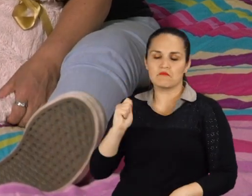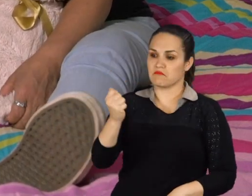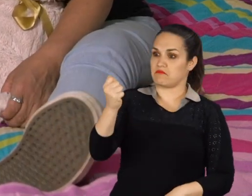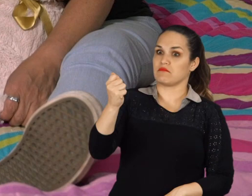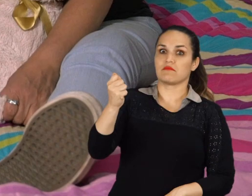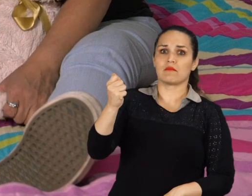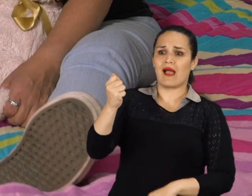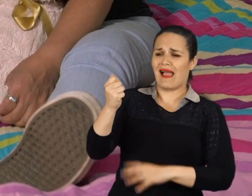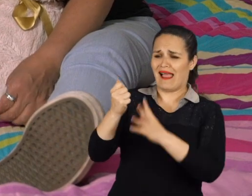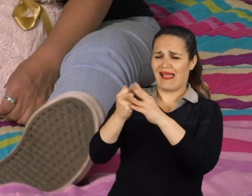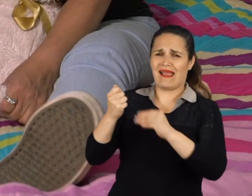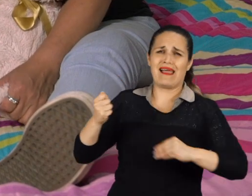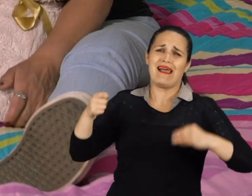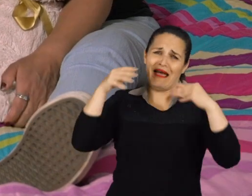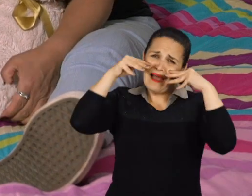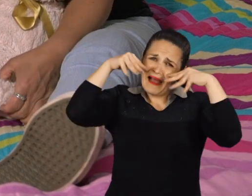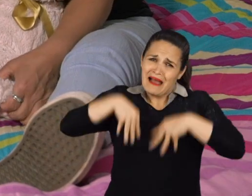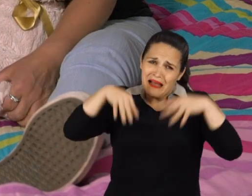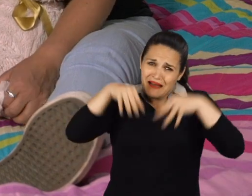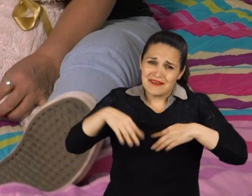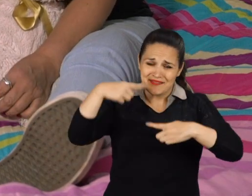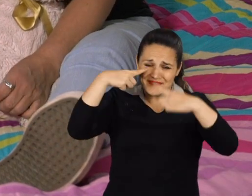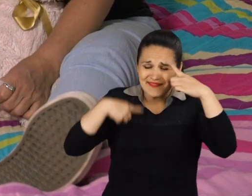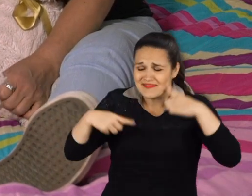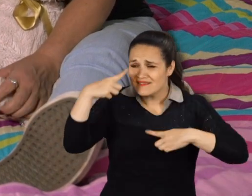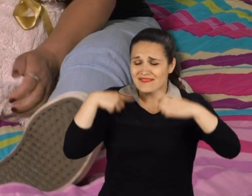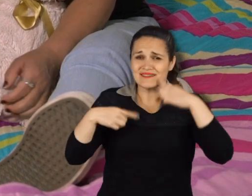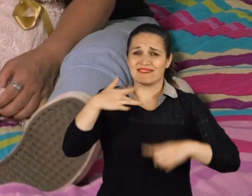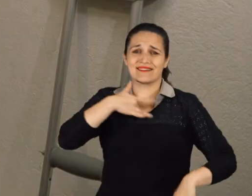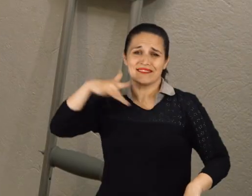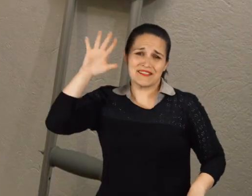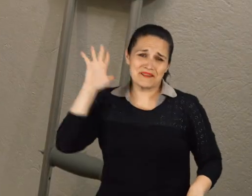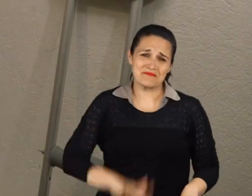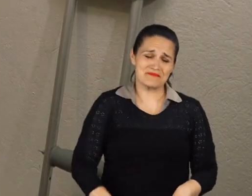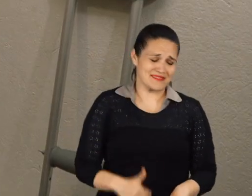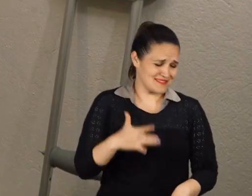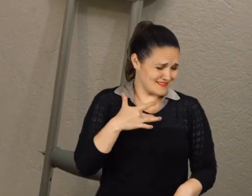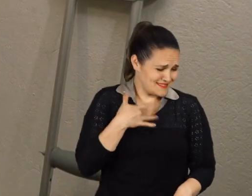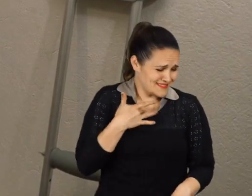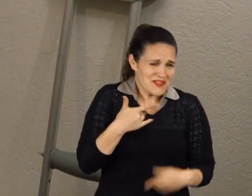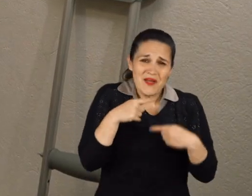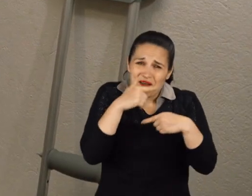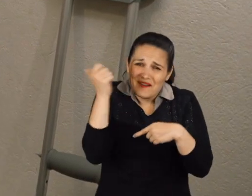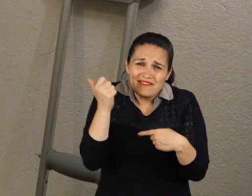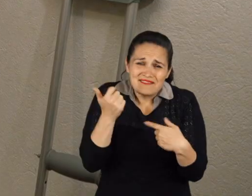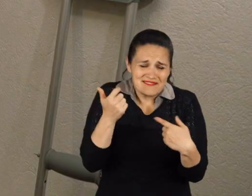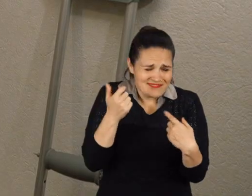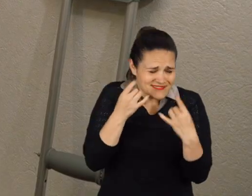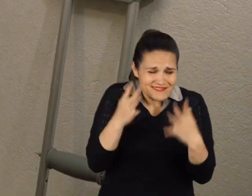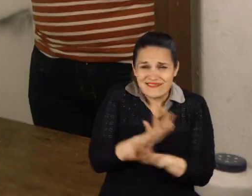yo me puse a llorar, yo me sentía mal, me sentía horrible.